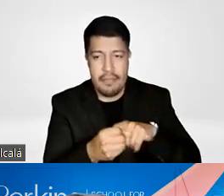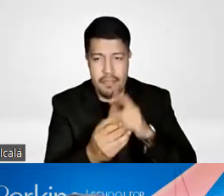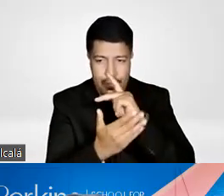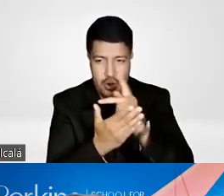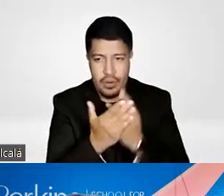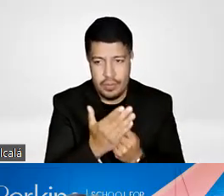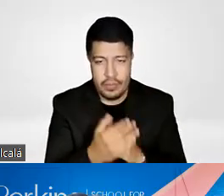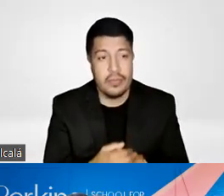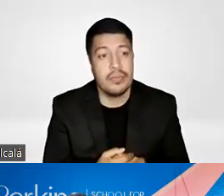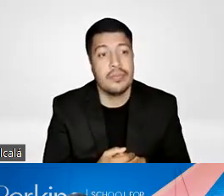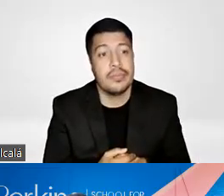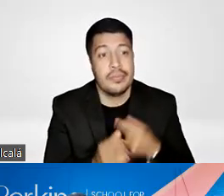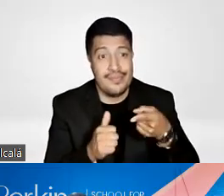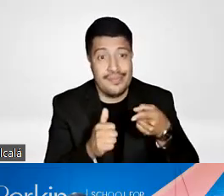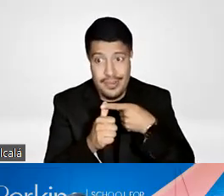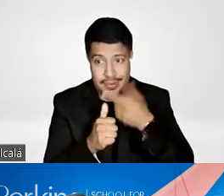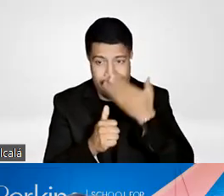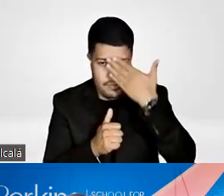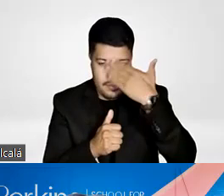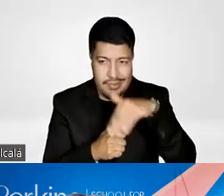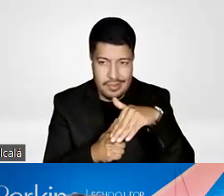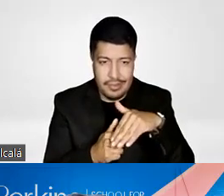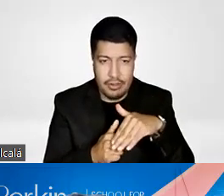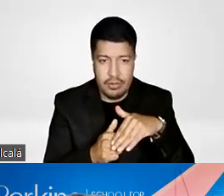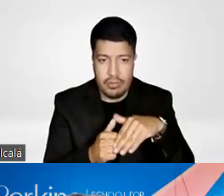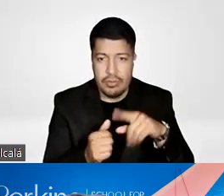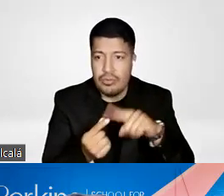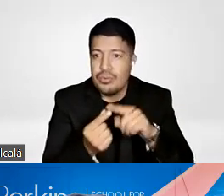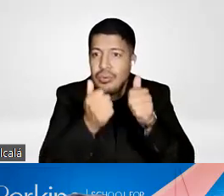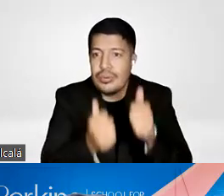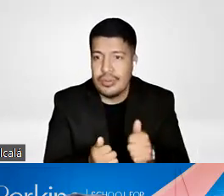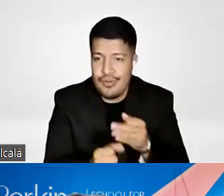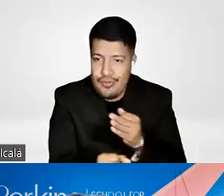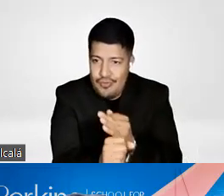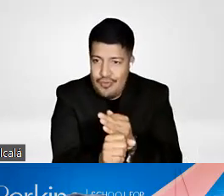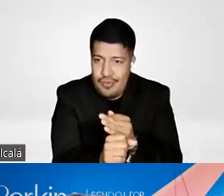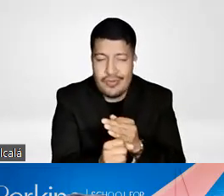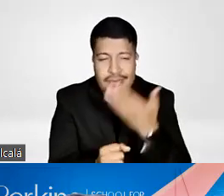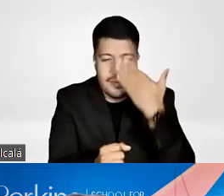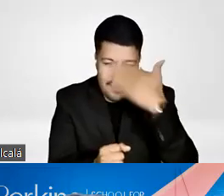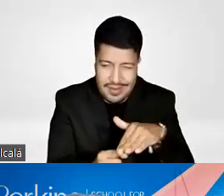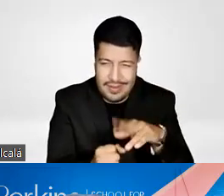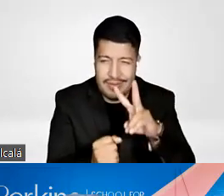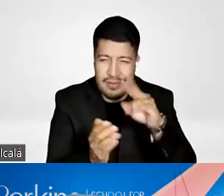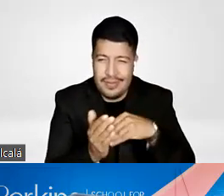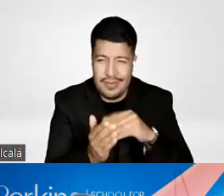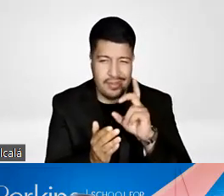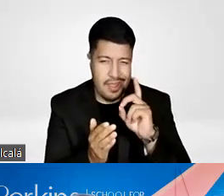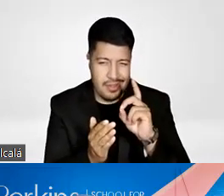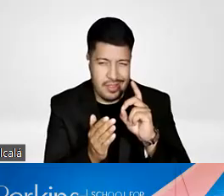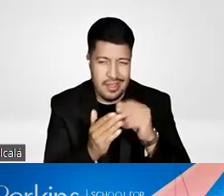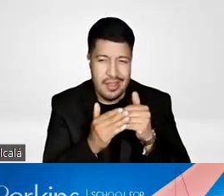Primero que nada, pues saber en dónde nos encontramos. Sabíamos que para el 2030 la primera causa de discapacidad iban a ser